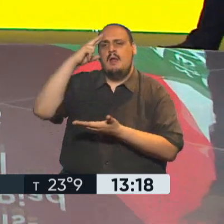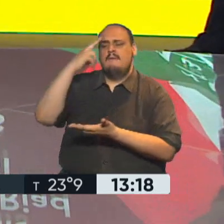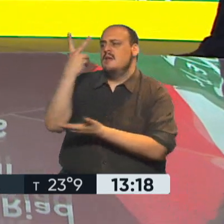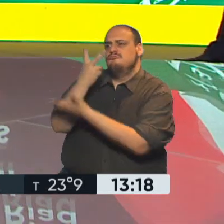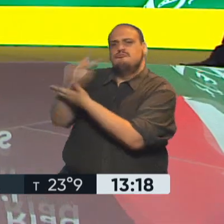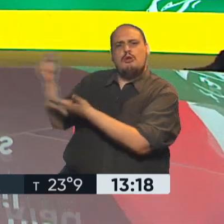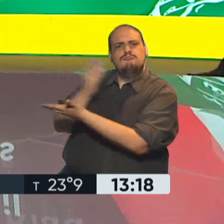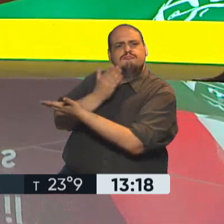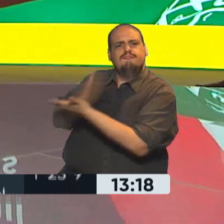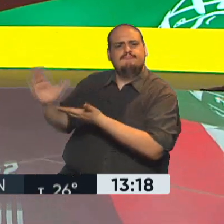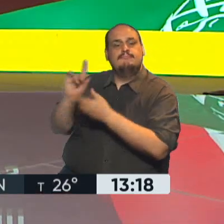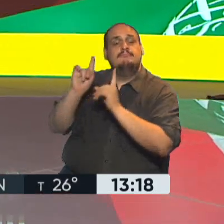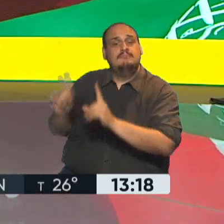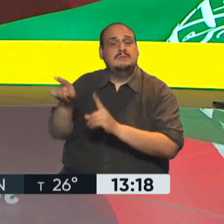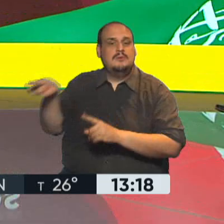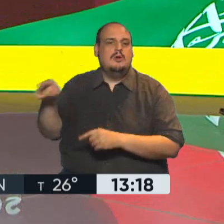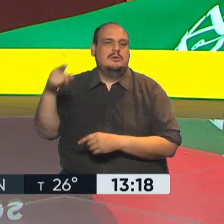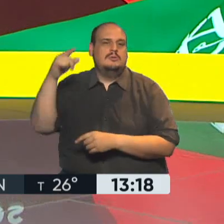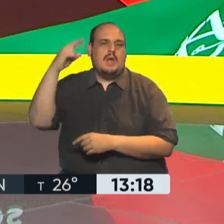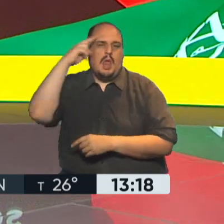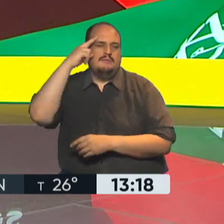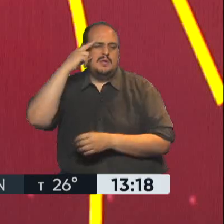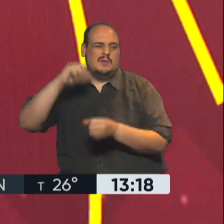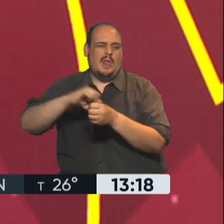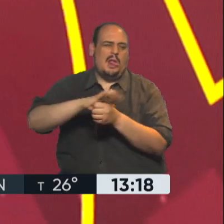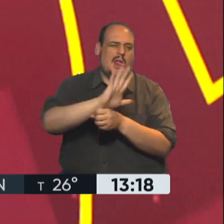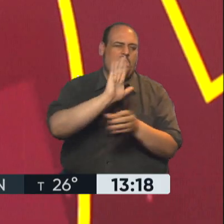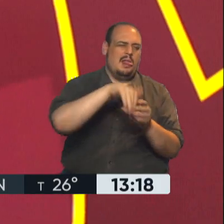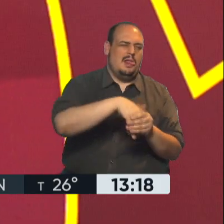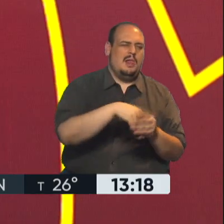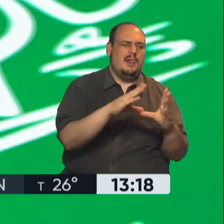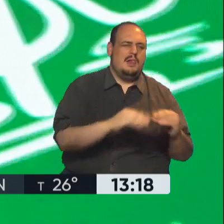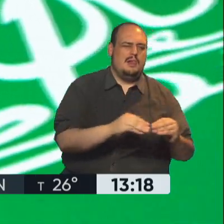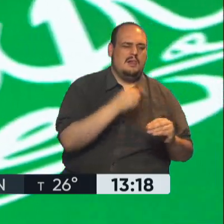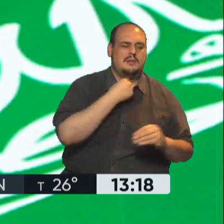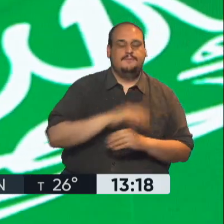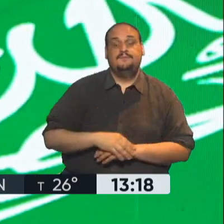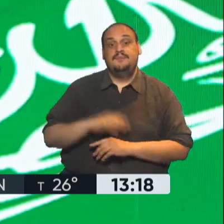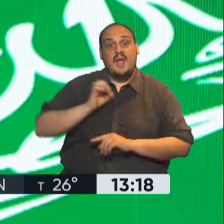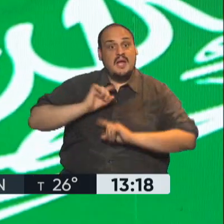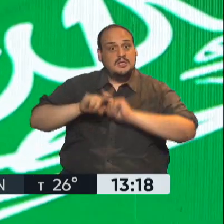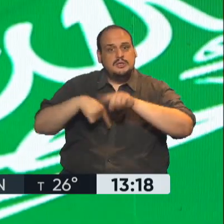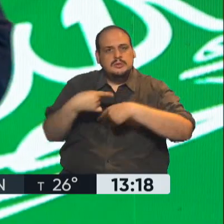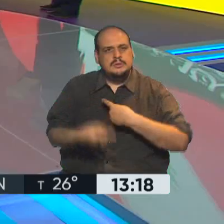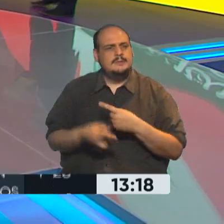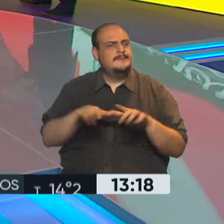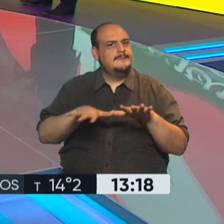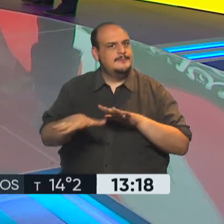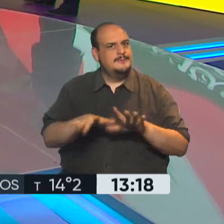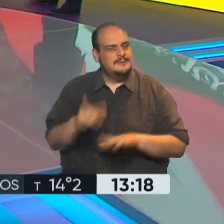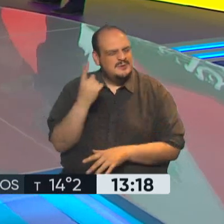de Arabia Saudita de tratar de incidir dentro de la política interna del Líbano. Fíjense que el año siguiente se da un episodio muy